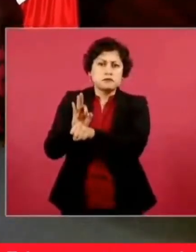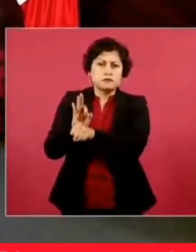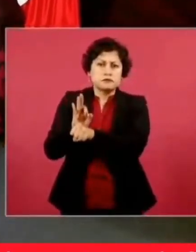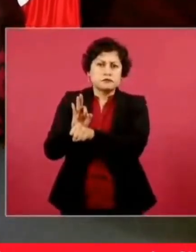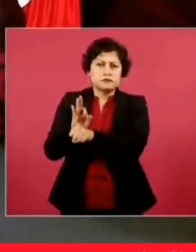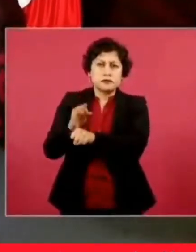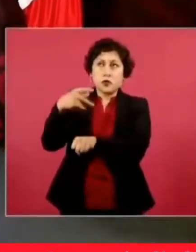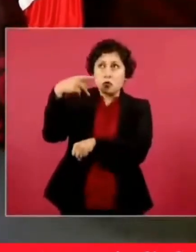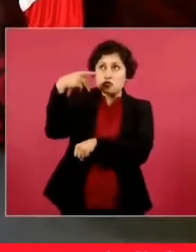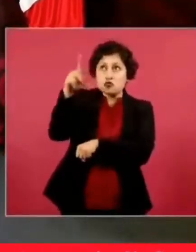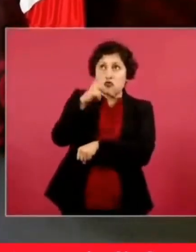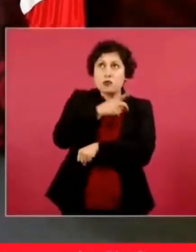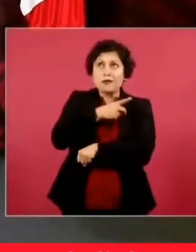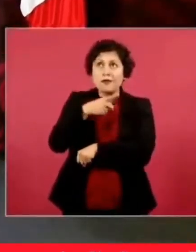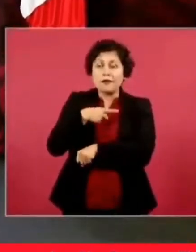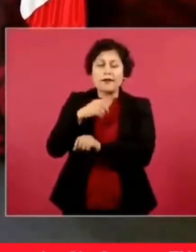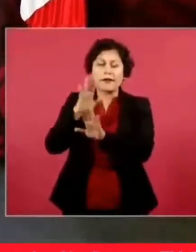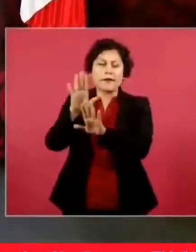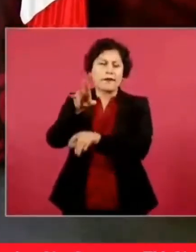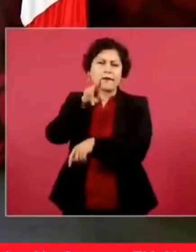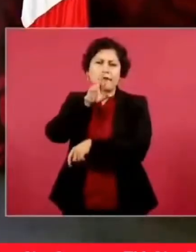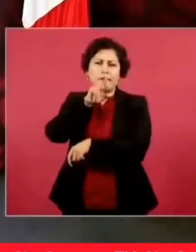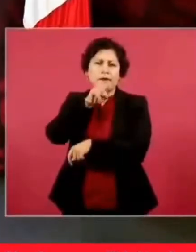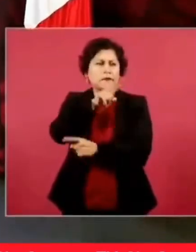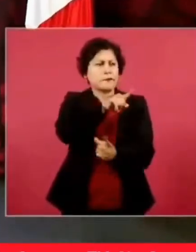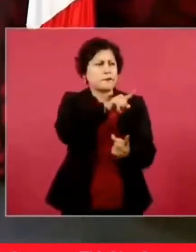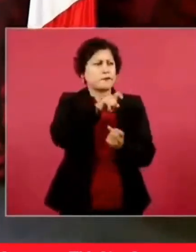privadas en deuda pública.